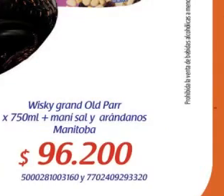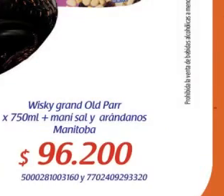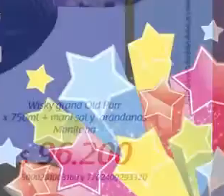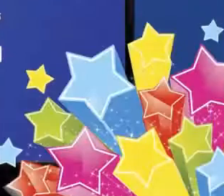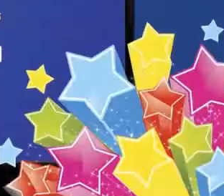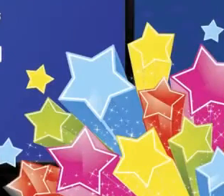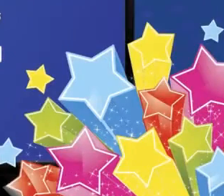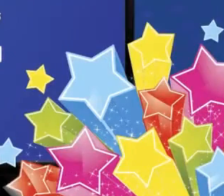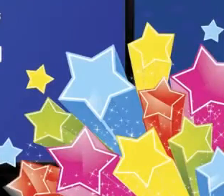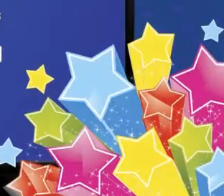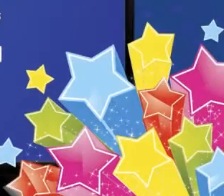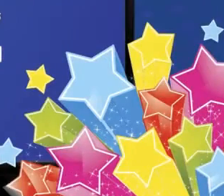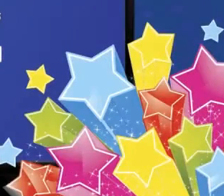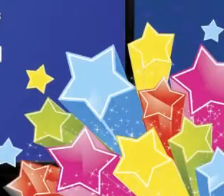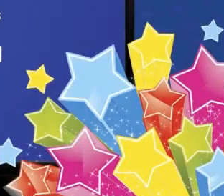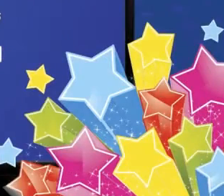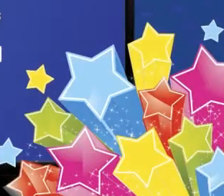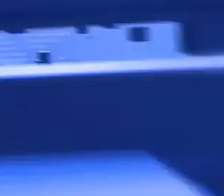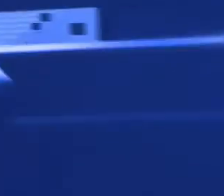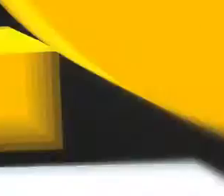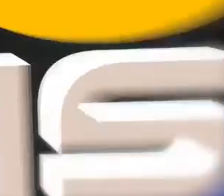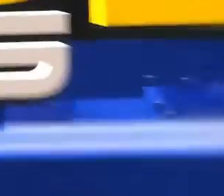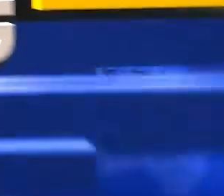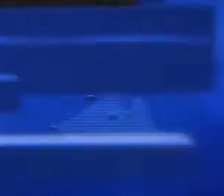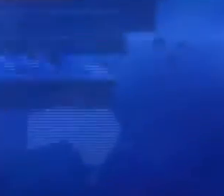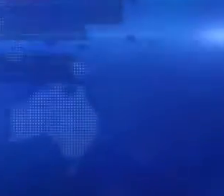Más, más, más, más por menos.